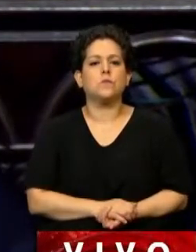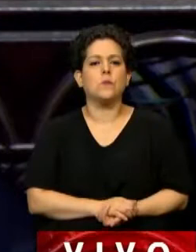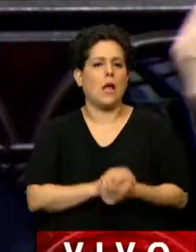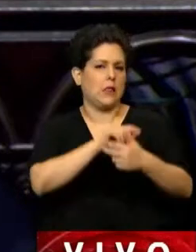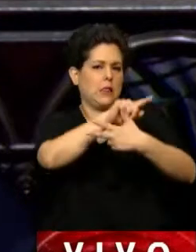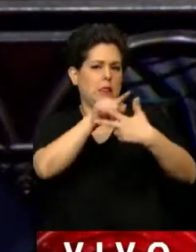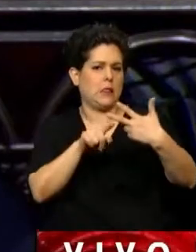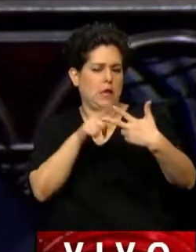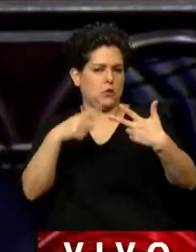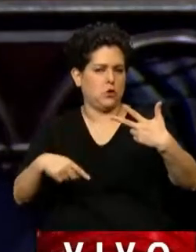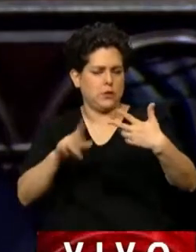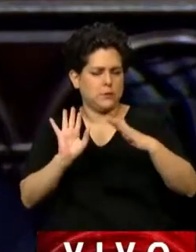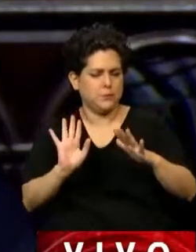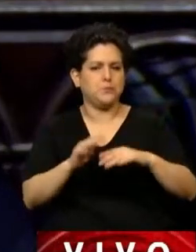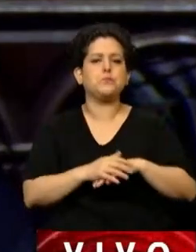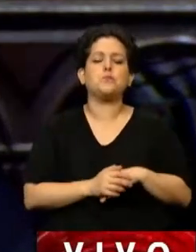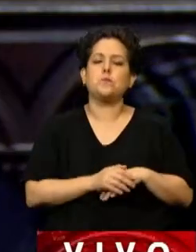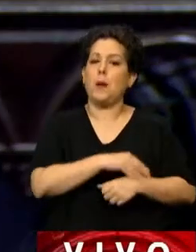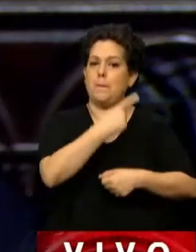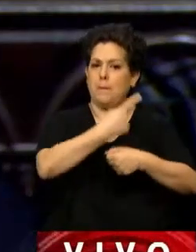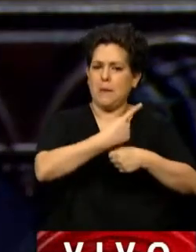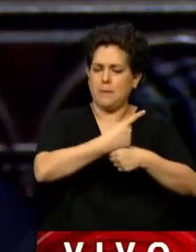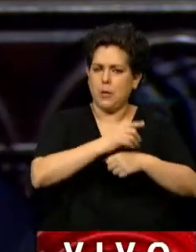Tres cosas quiero decir. En primer lugar, presidente,